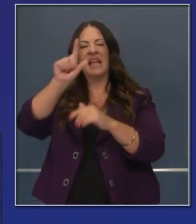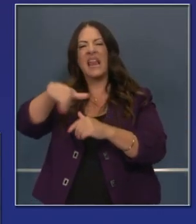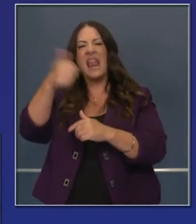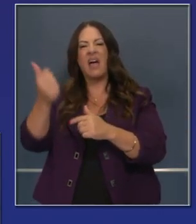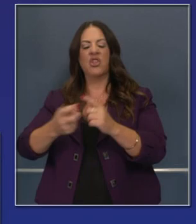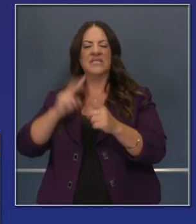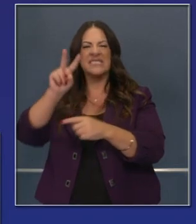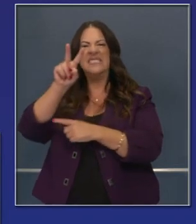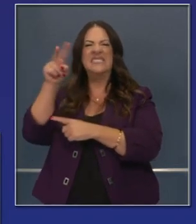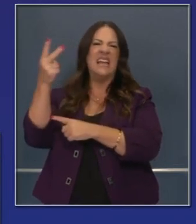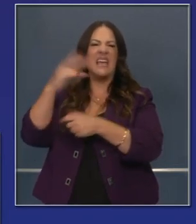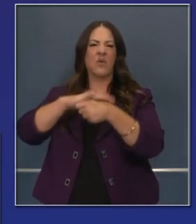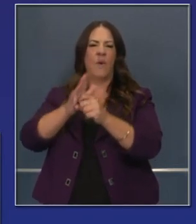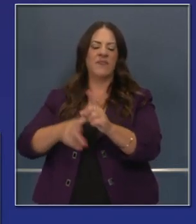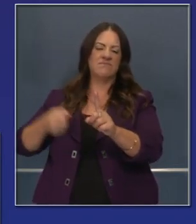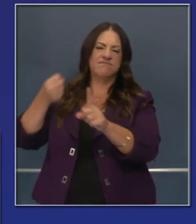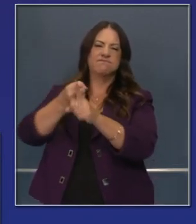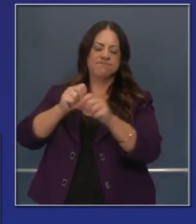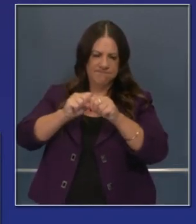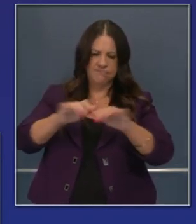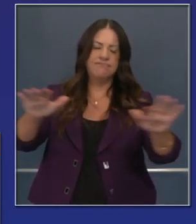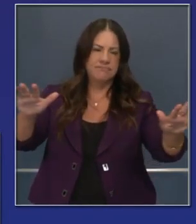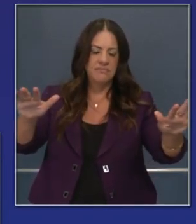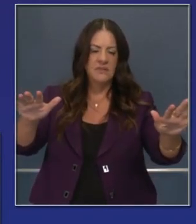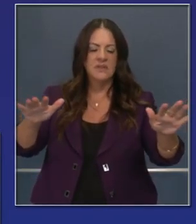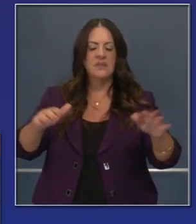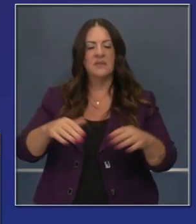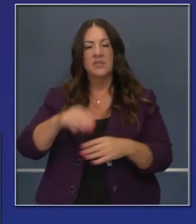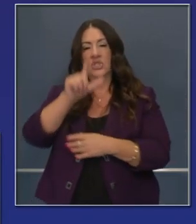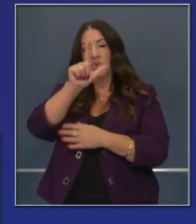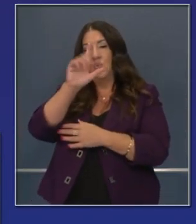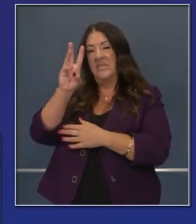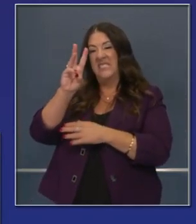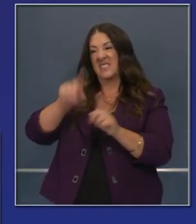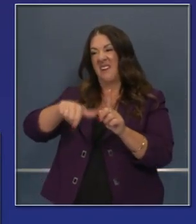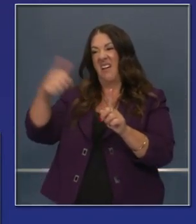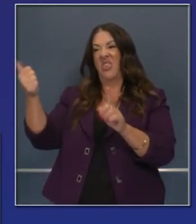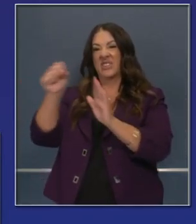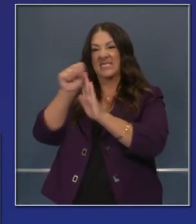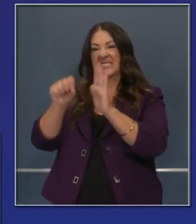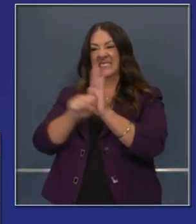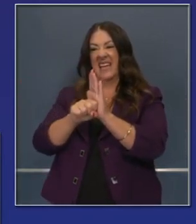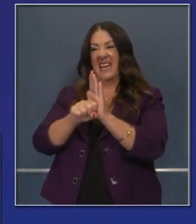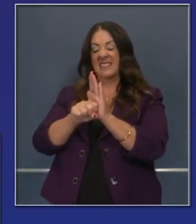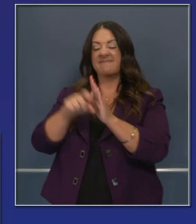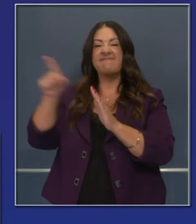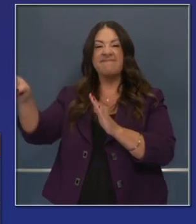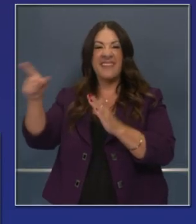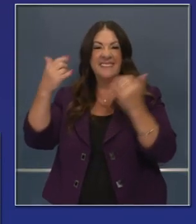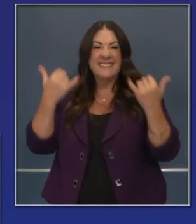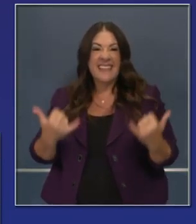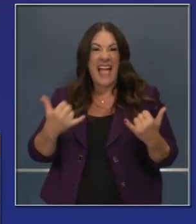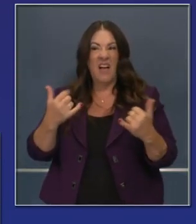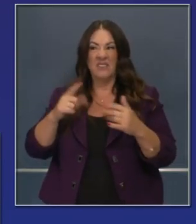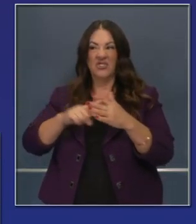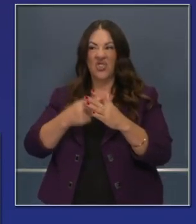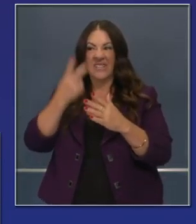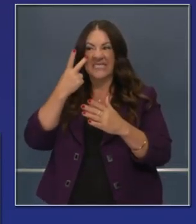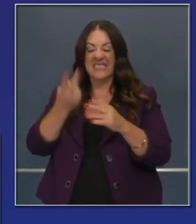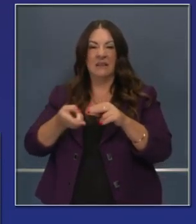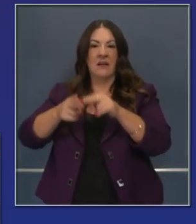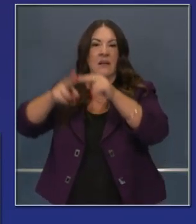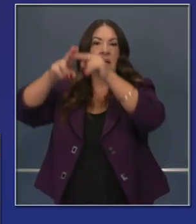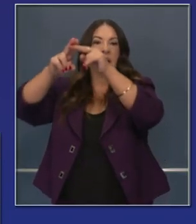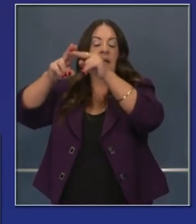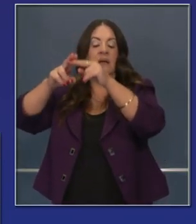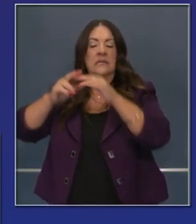al otoño. Me parece que esta mañana había 26 estados que han visto un aumento en sus índices